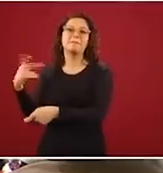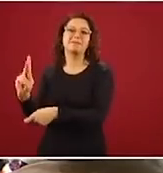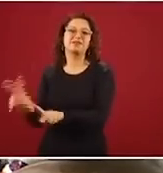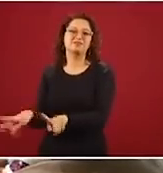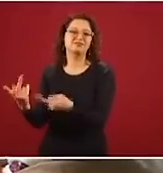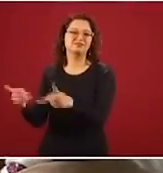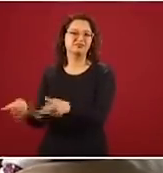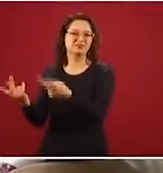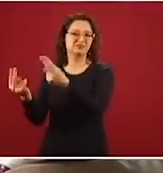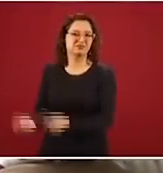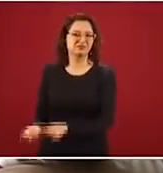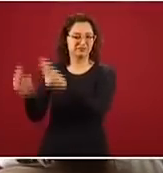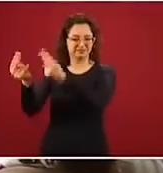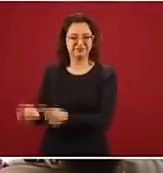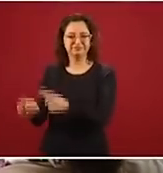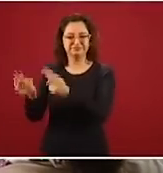Pero también